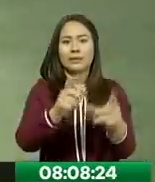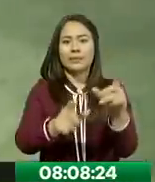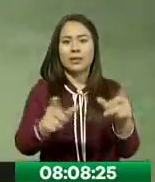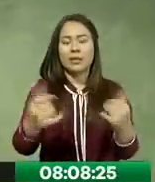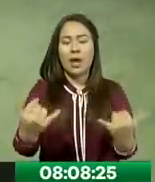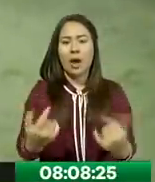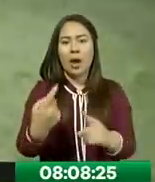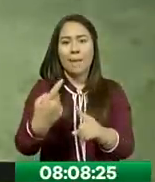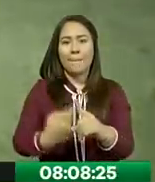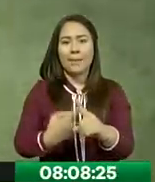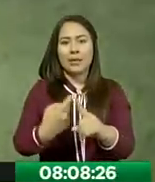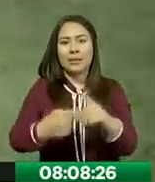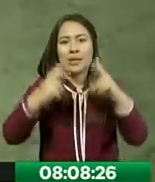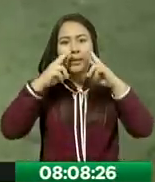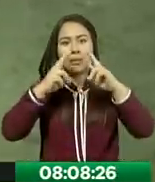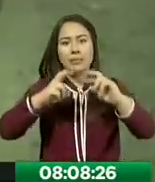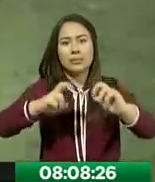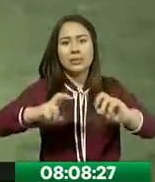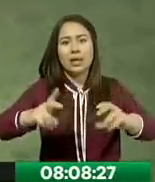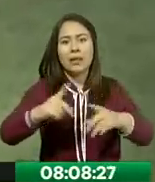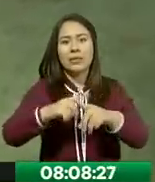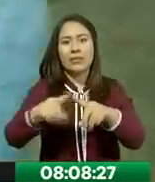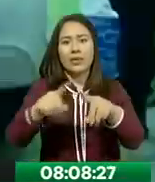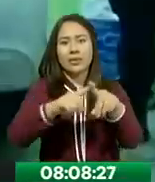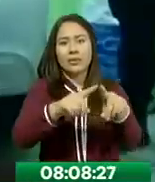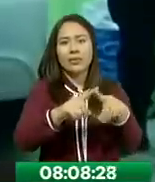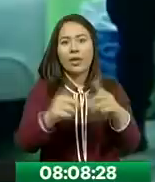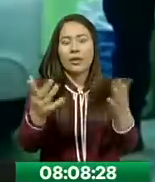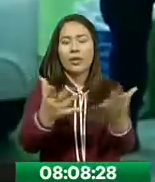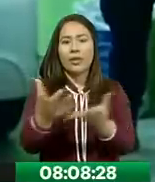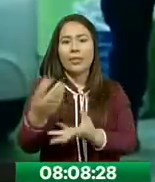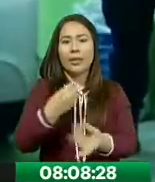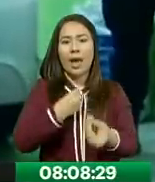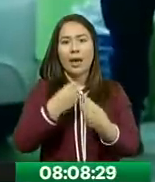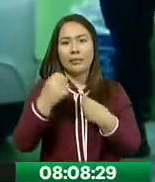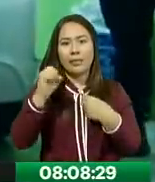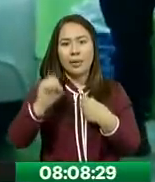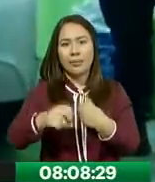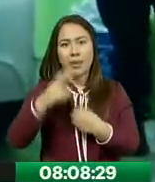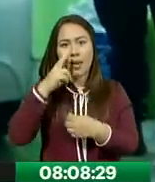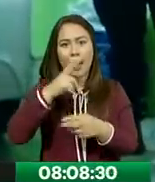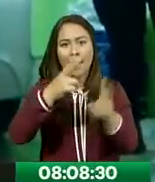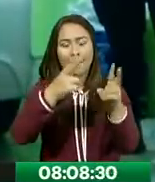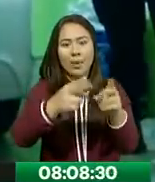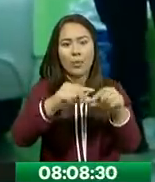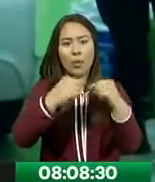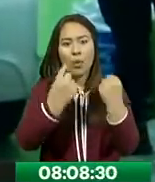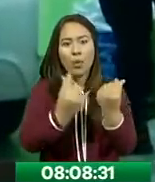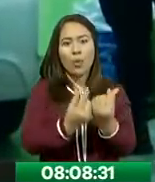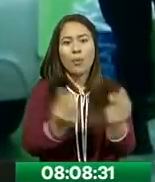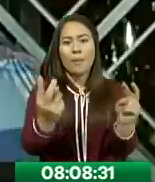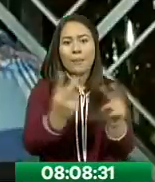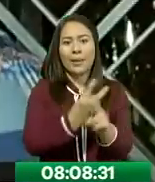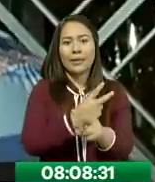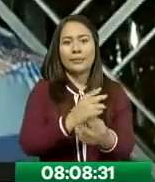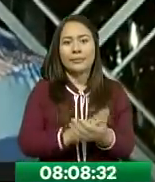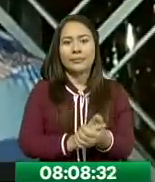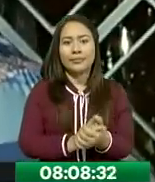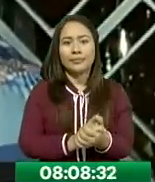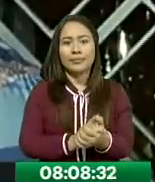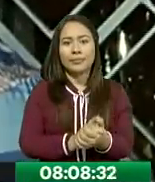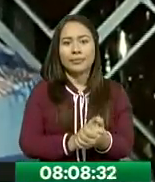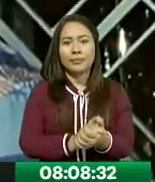meses ya se detectó varios hechos en los que se vincularía a miembros de esta misma agrupación delictiva. Hay